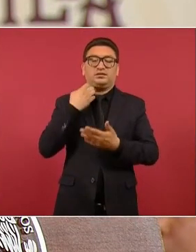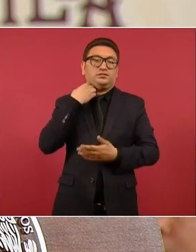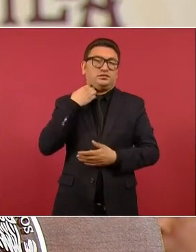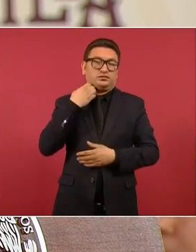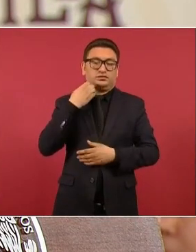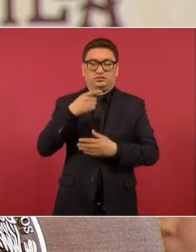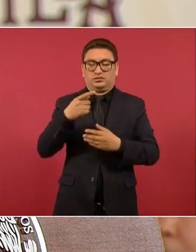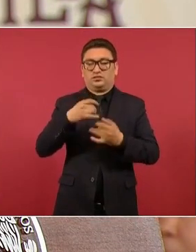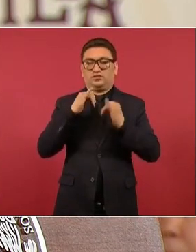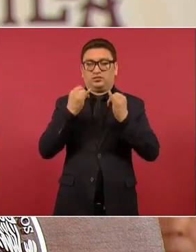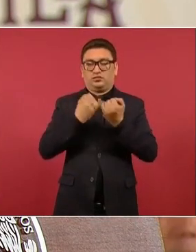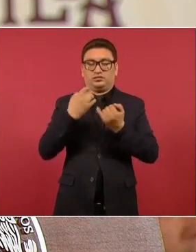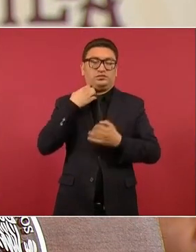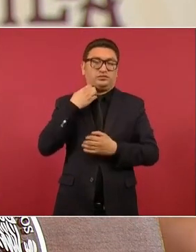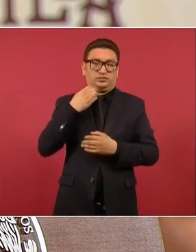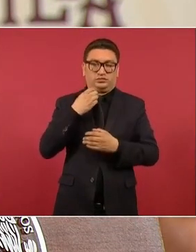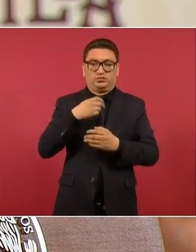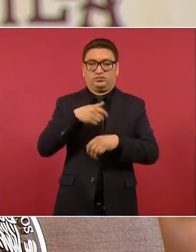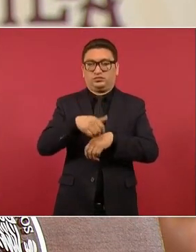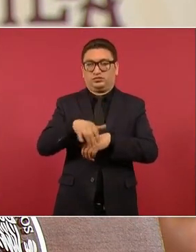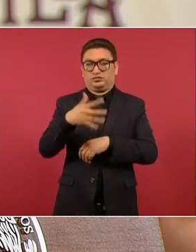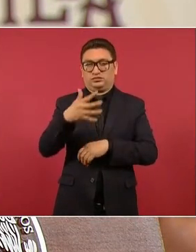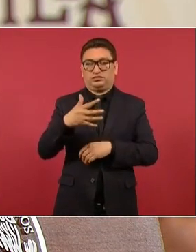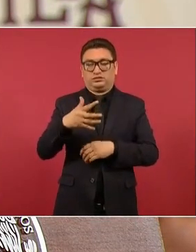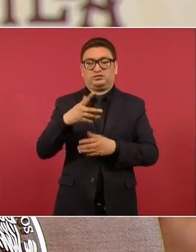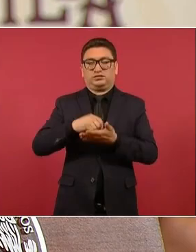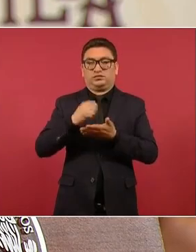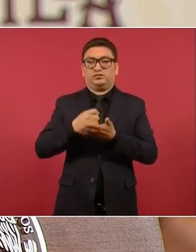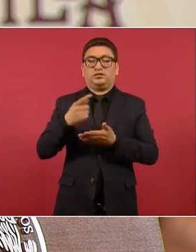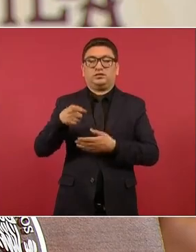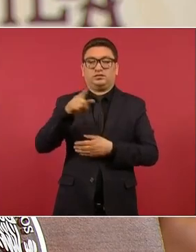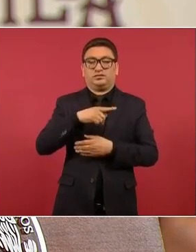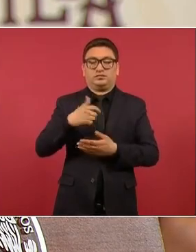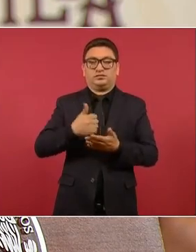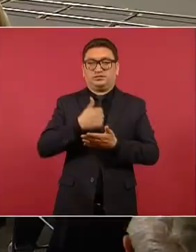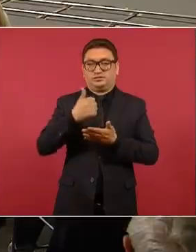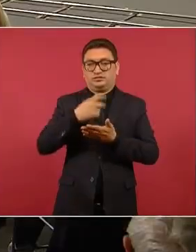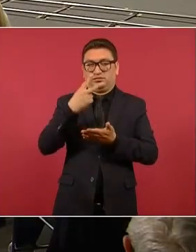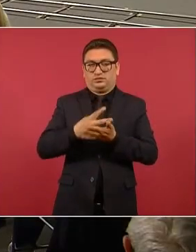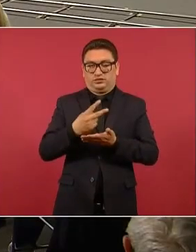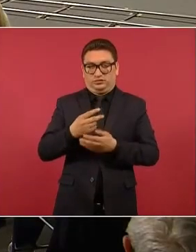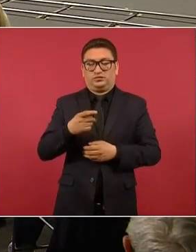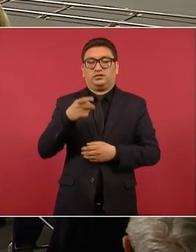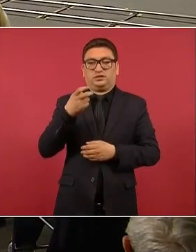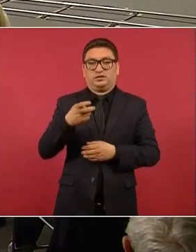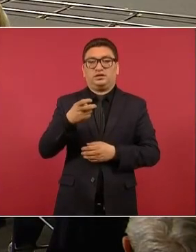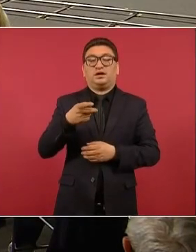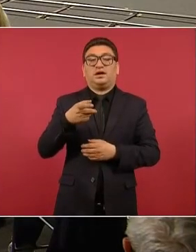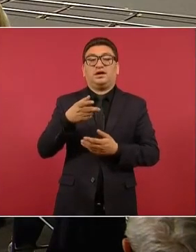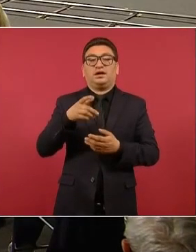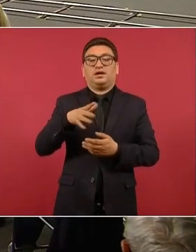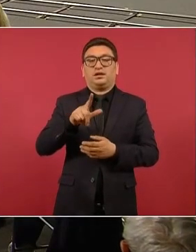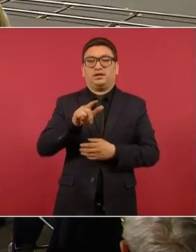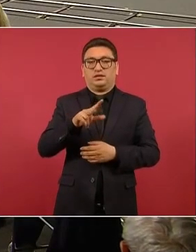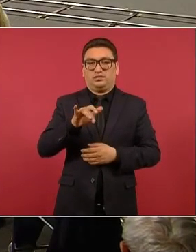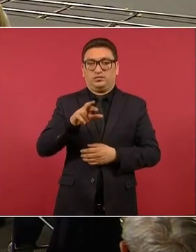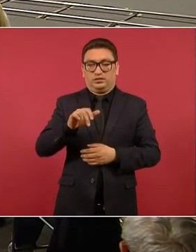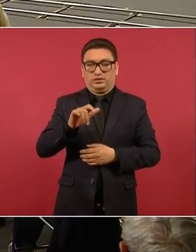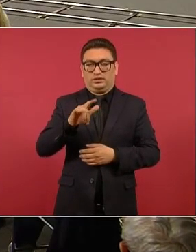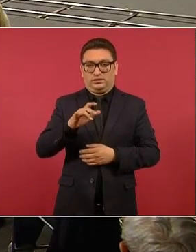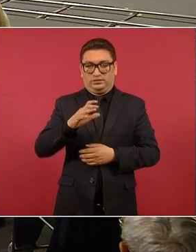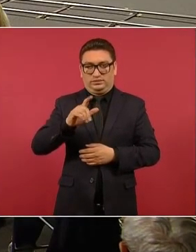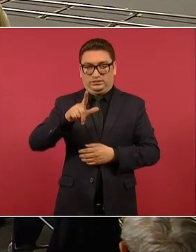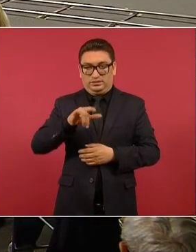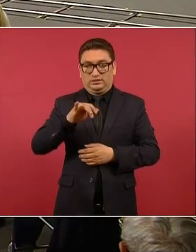Distrital Ejecutiva número 5 de Tamaulipas, Ciudad Victoria. Laura Araceli Lozada Nájera, consejera